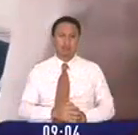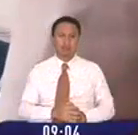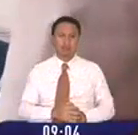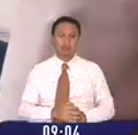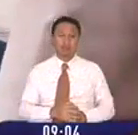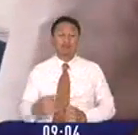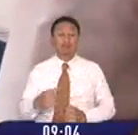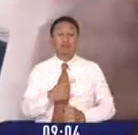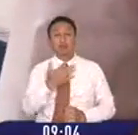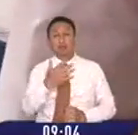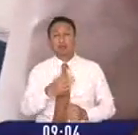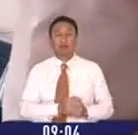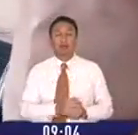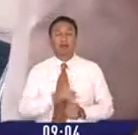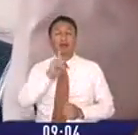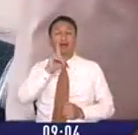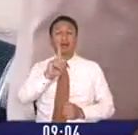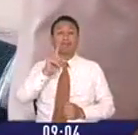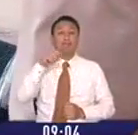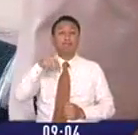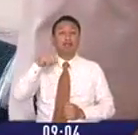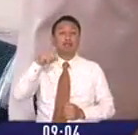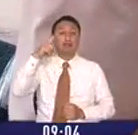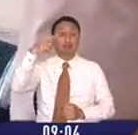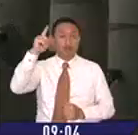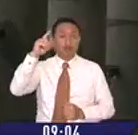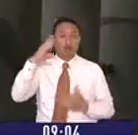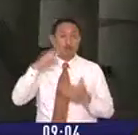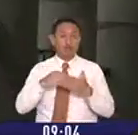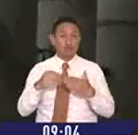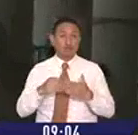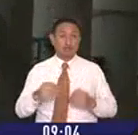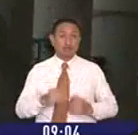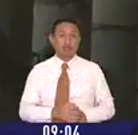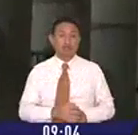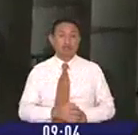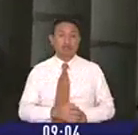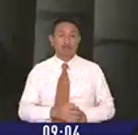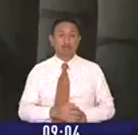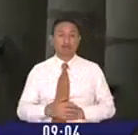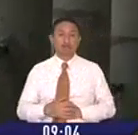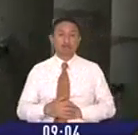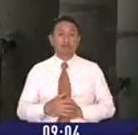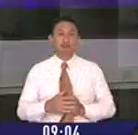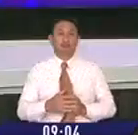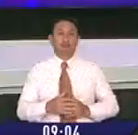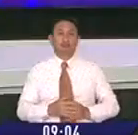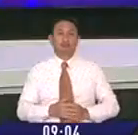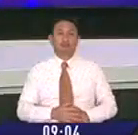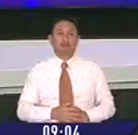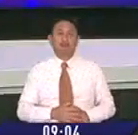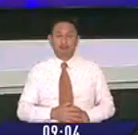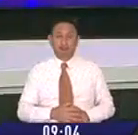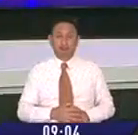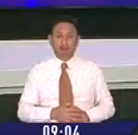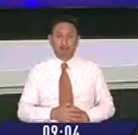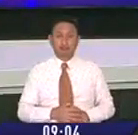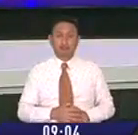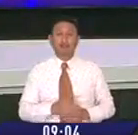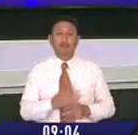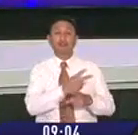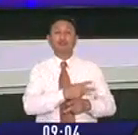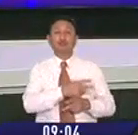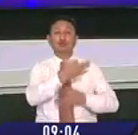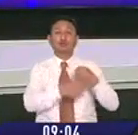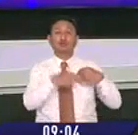lo que corresponde alrededor de 1.000 millones de dólares, informó Valeria Navarro. El Consejo de la